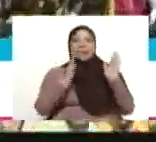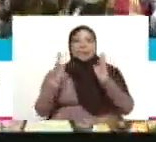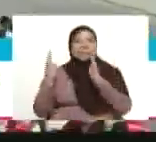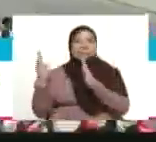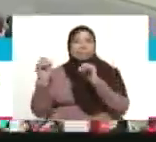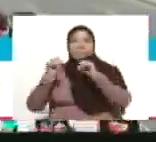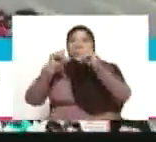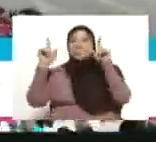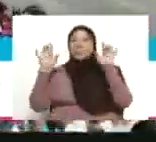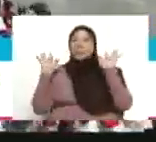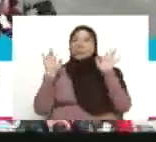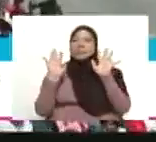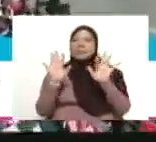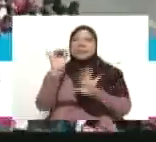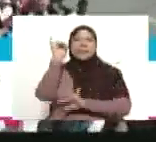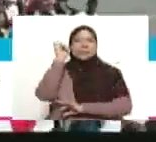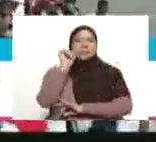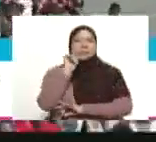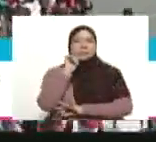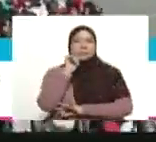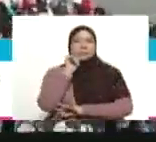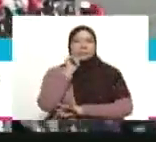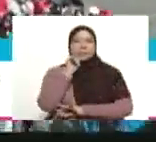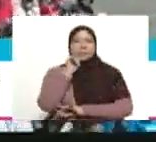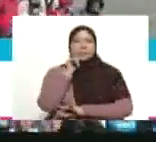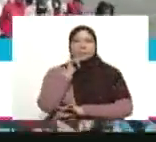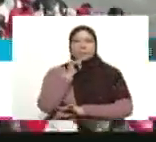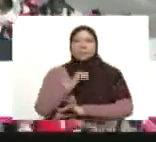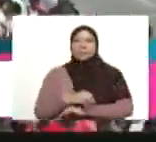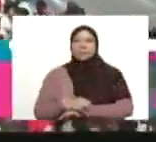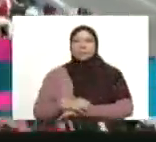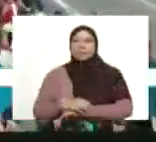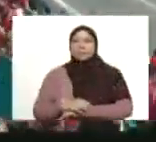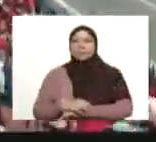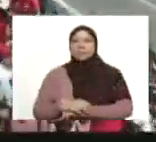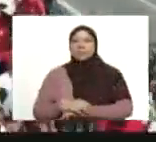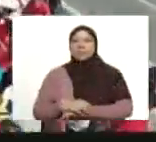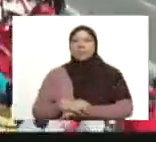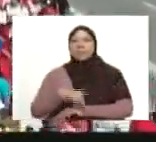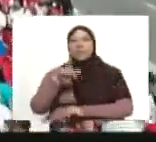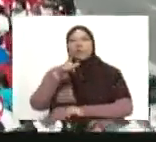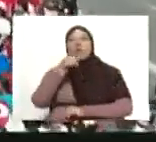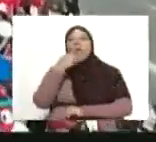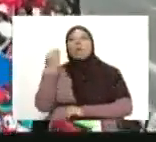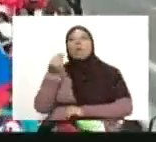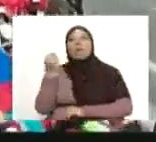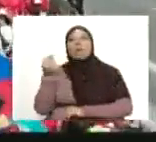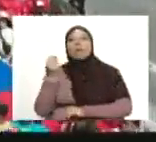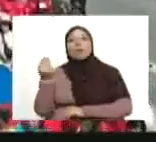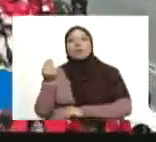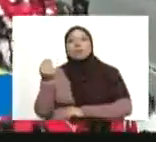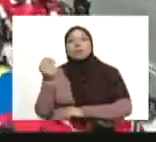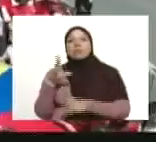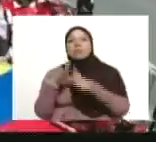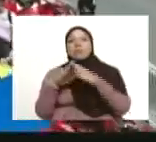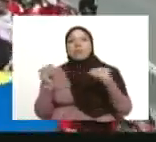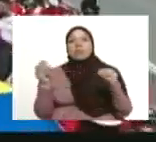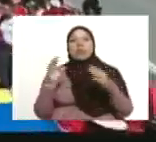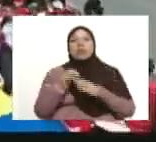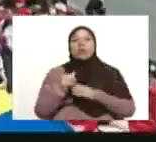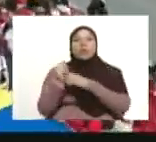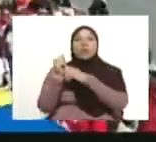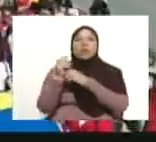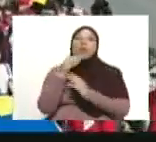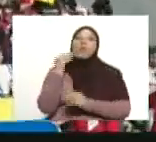quedé impresionado el sábado viendo las imágenes y además las palabras de los muchachos y muchachas. Toda una generación